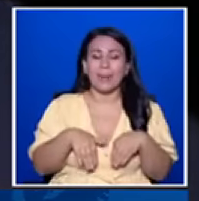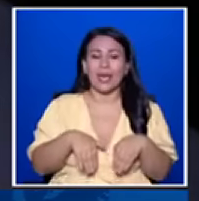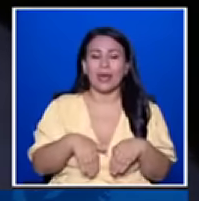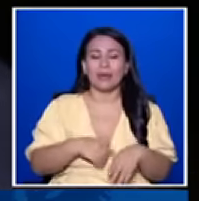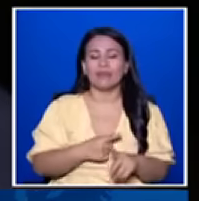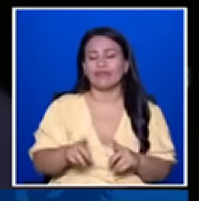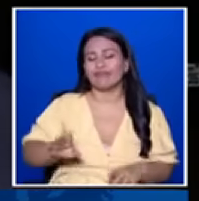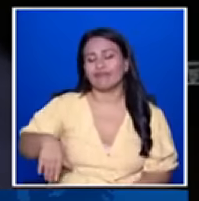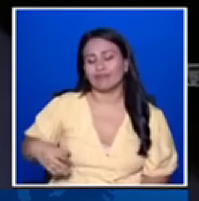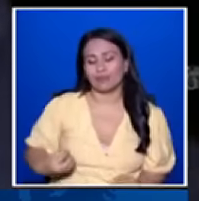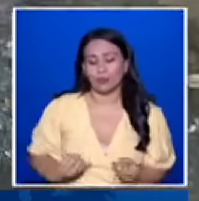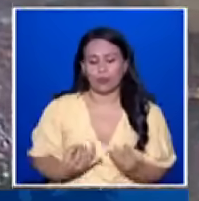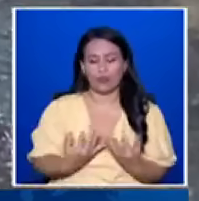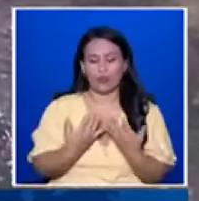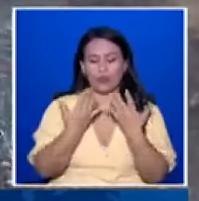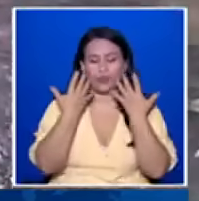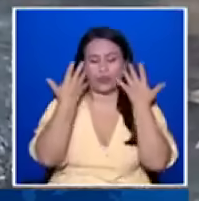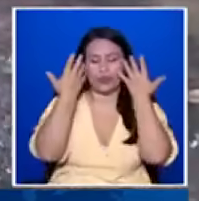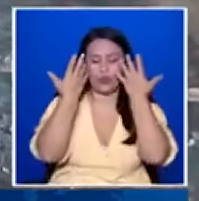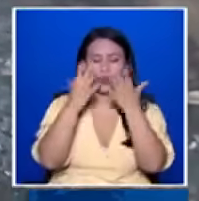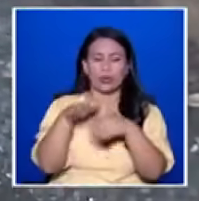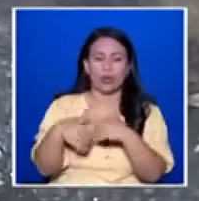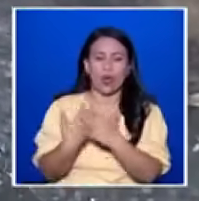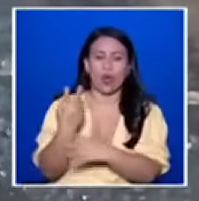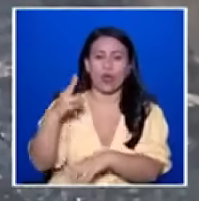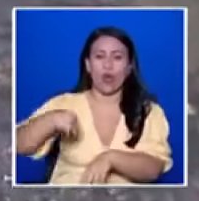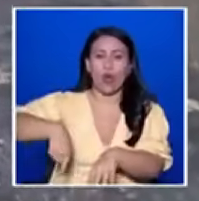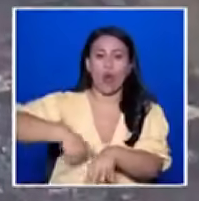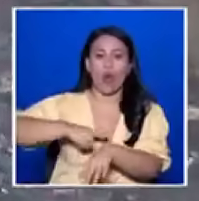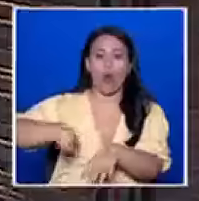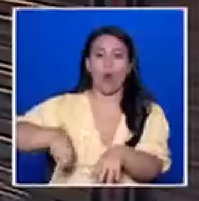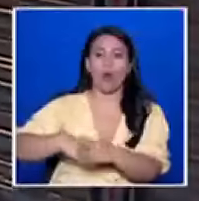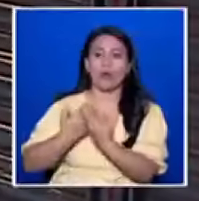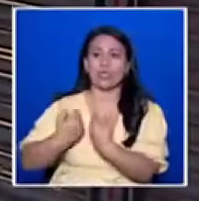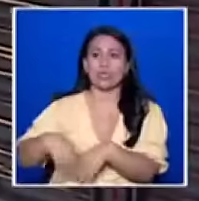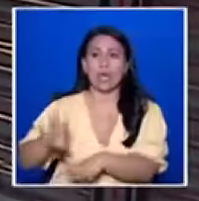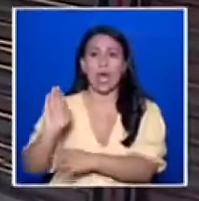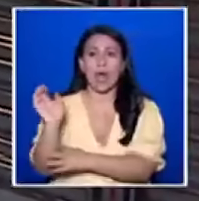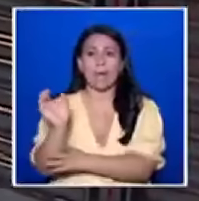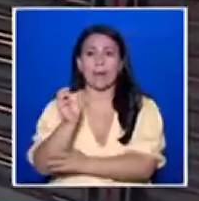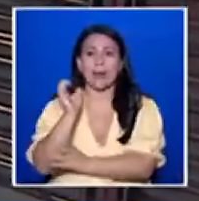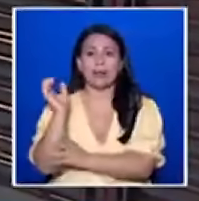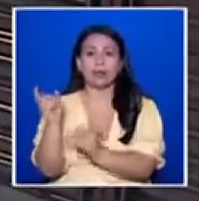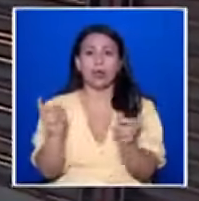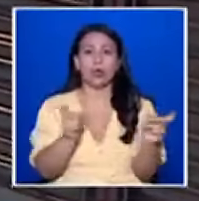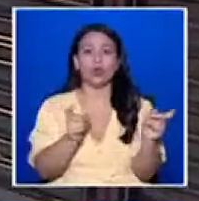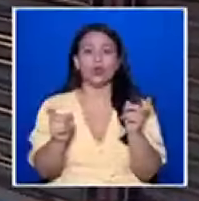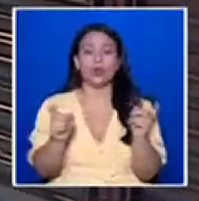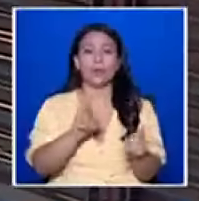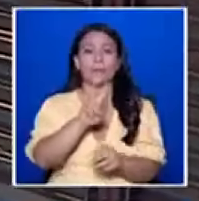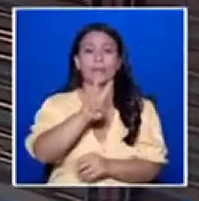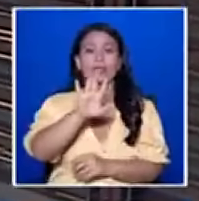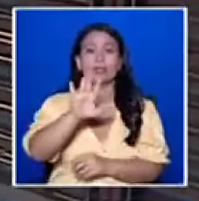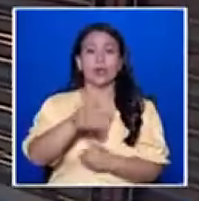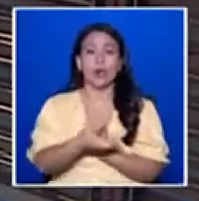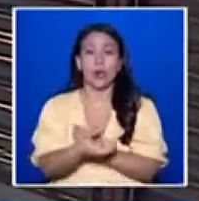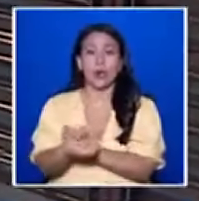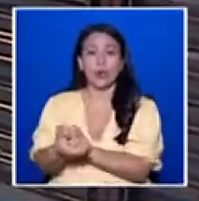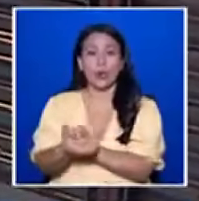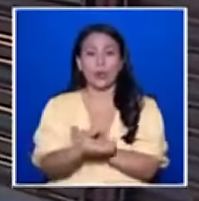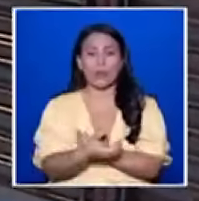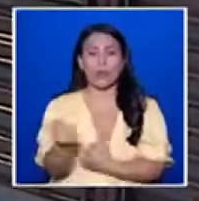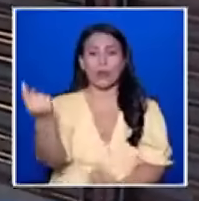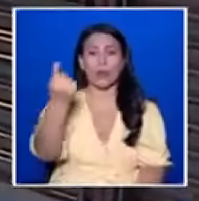ya la candela creo que se los comió. Luego de 2 horas, la emergencia pudo ser controlada por 25 bomberos que llegaron